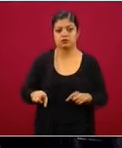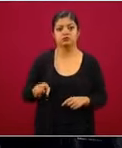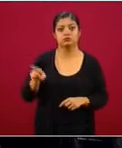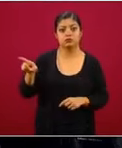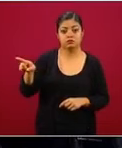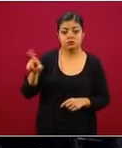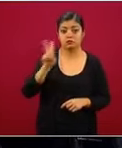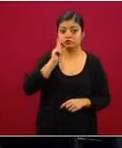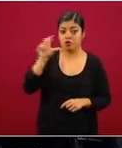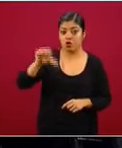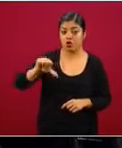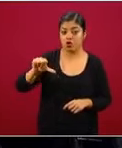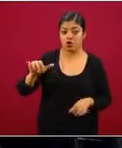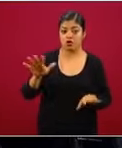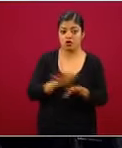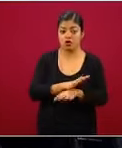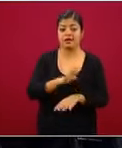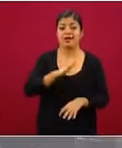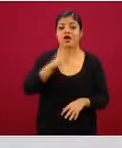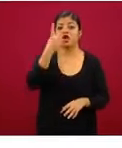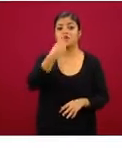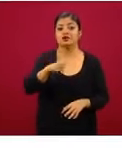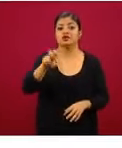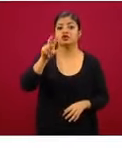de hoy actualizamos